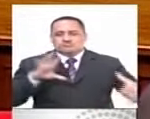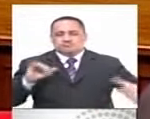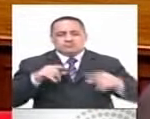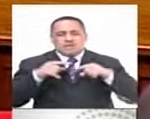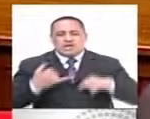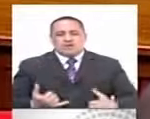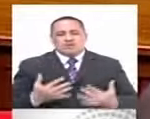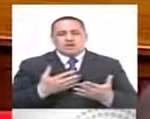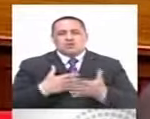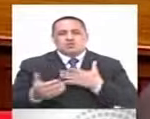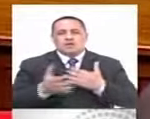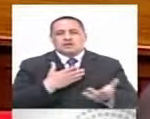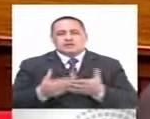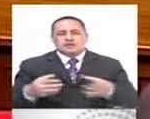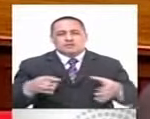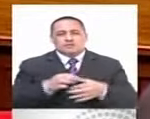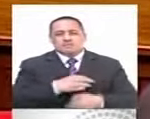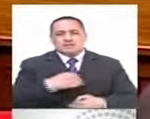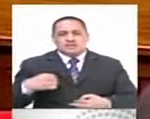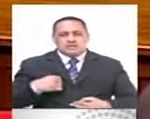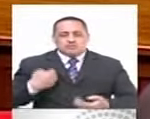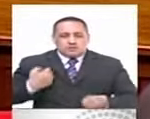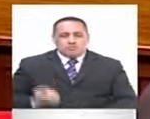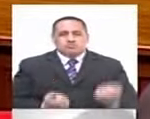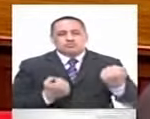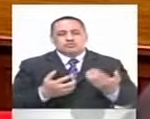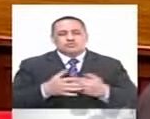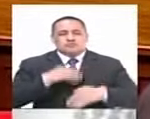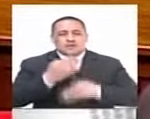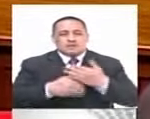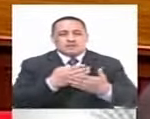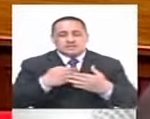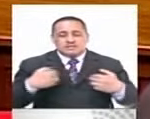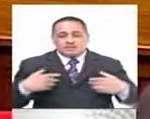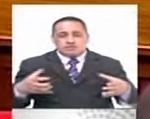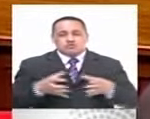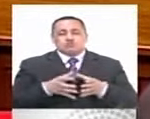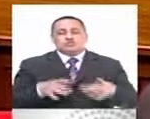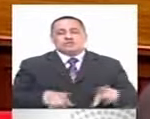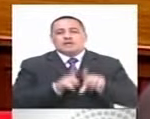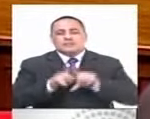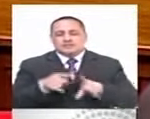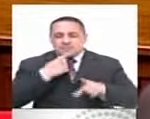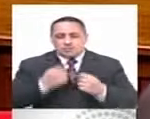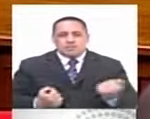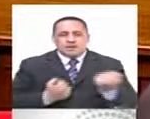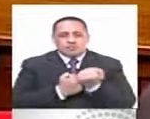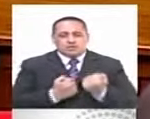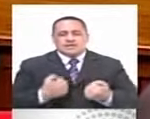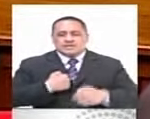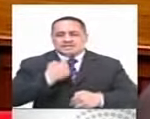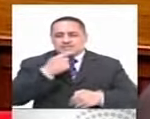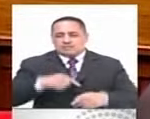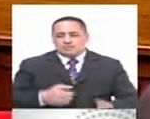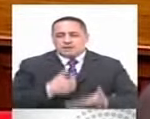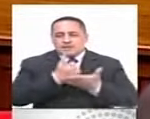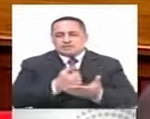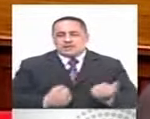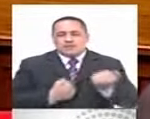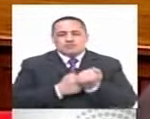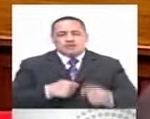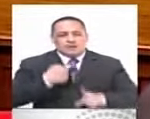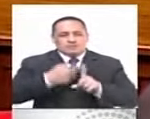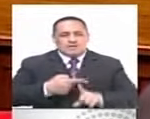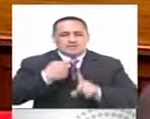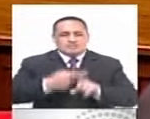este momento con el ministro de la Producción. Y nosotros estamos para apoyar, estamos para aportar, estamos para poder